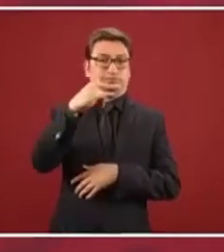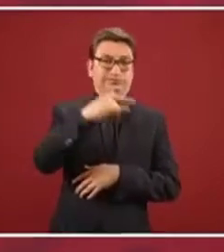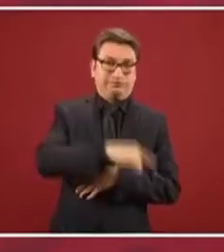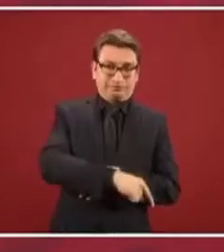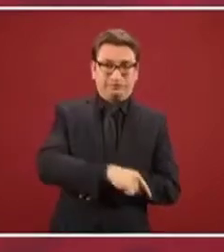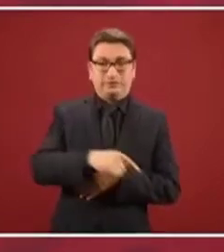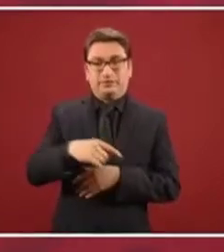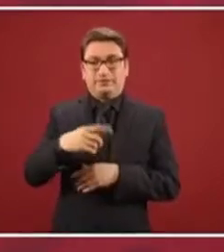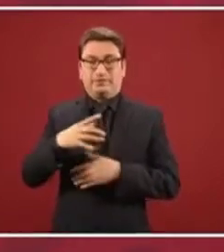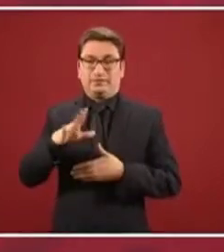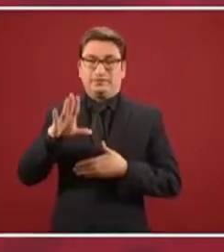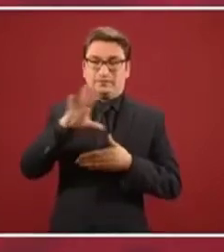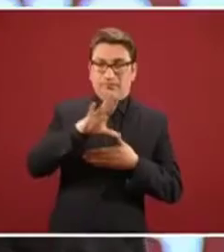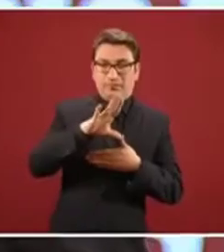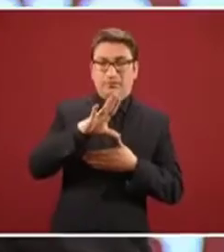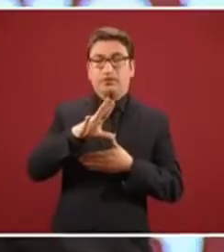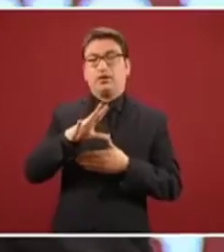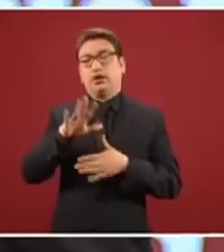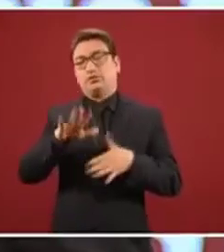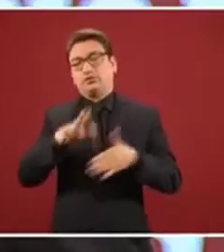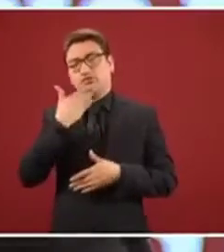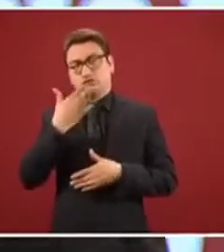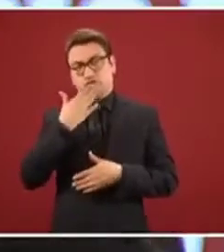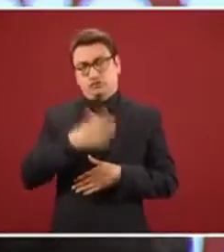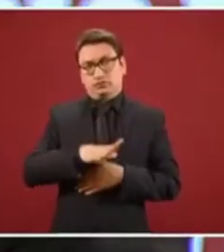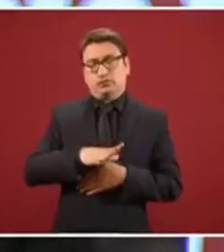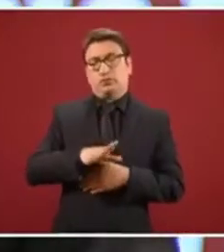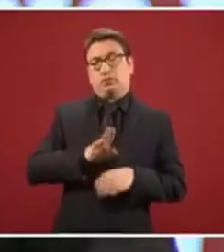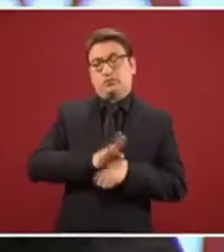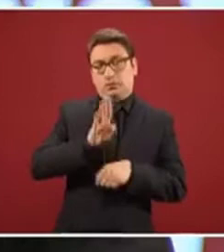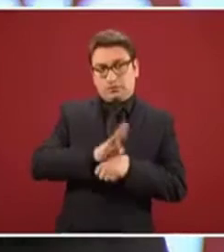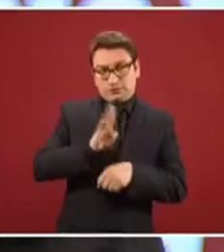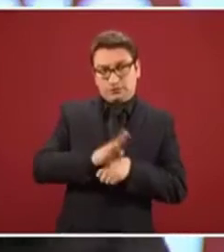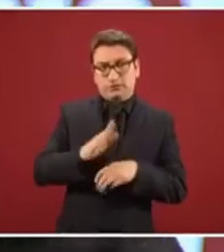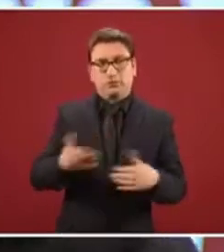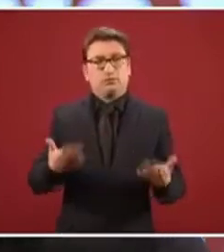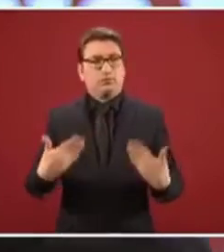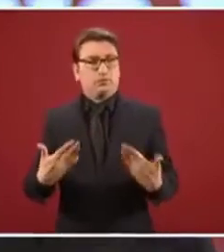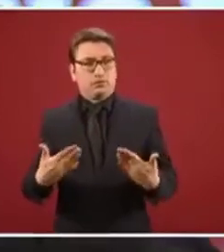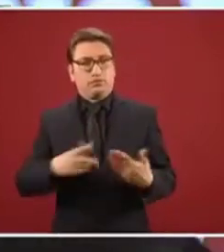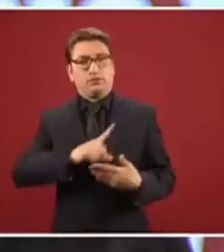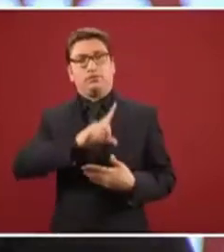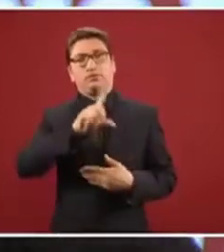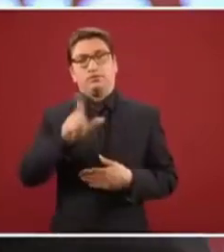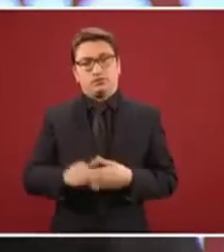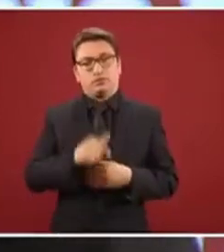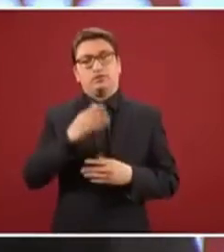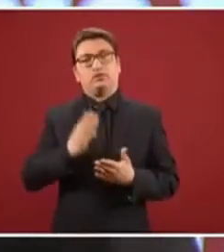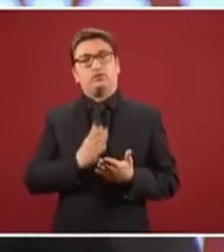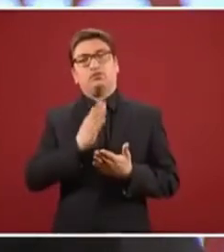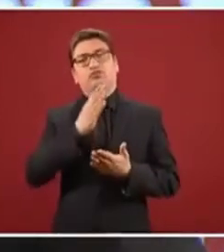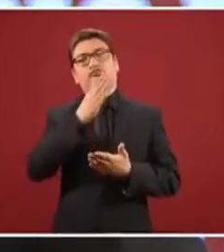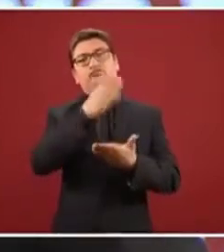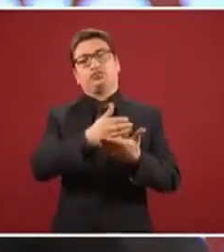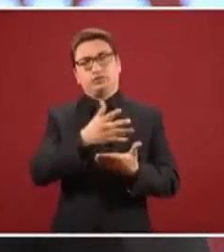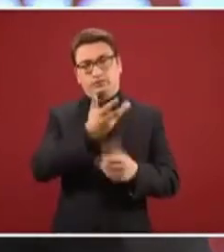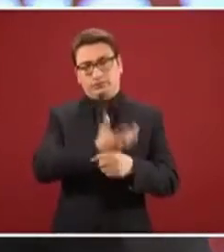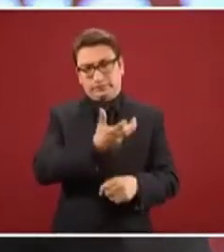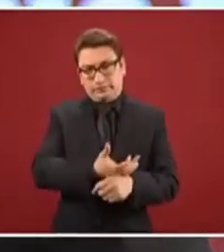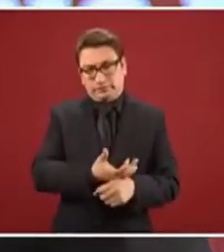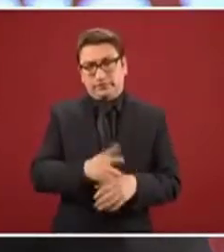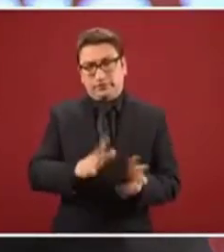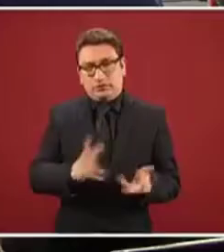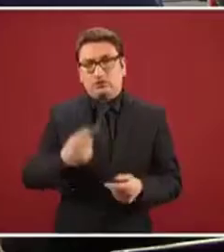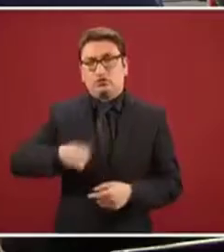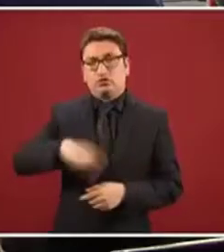hasta América, normalmente llegan a Brasil o a Panamá principalmente y luego tratan de cruzar hacia los Estados Unidos. Les